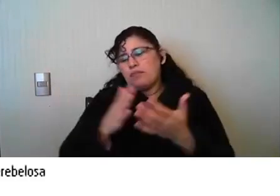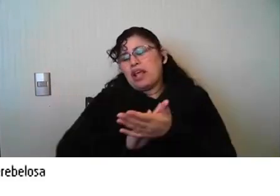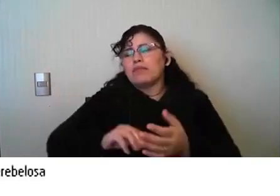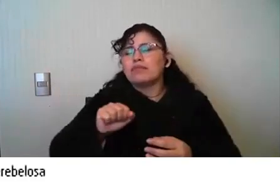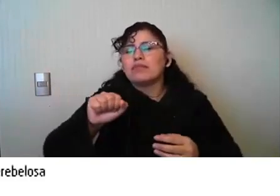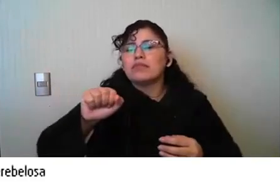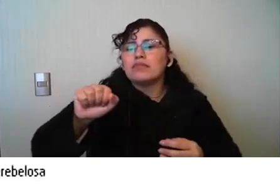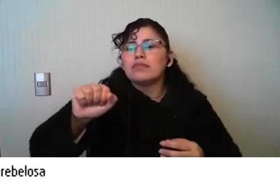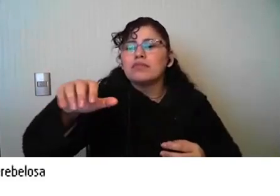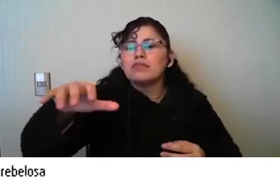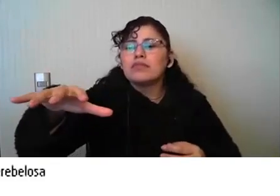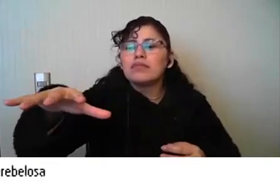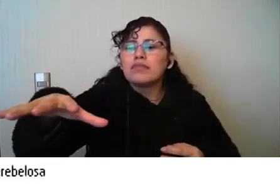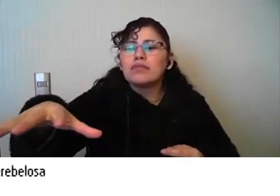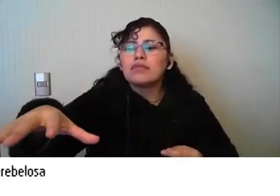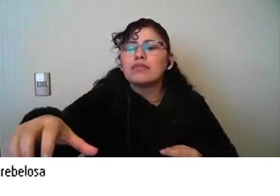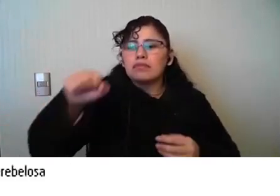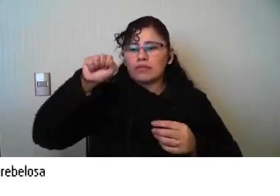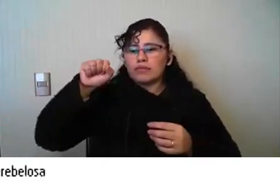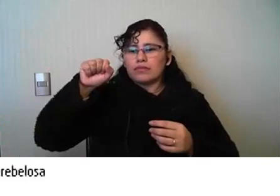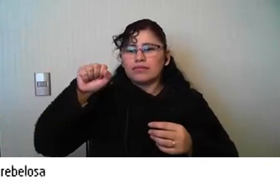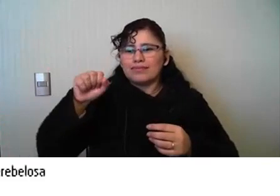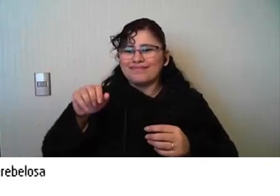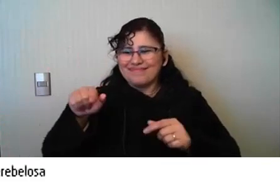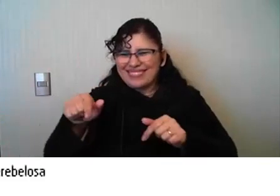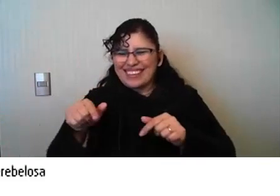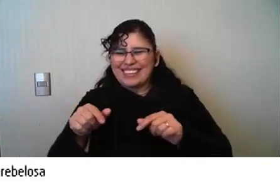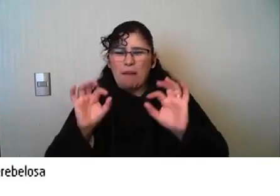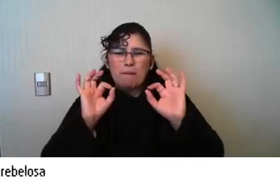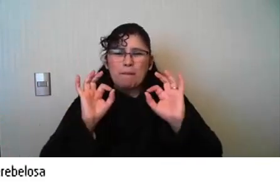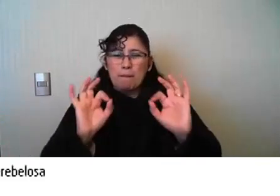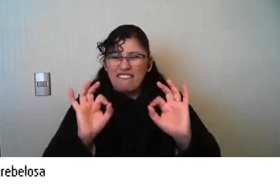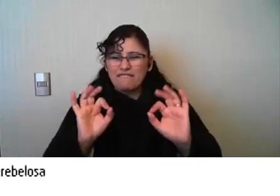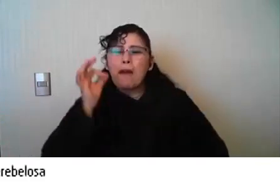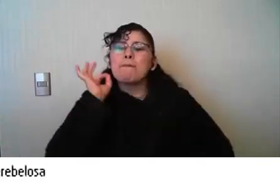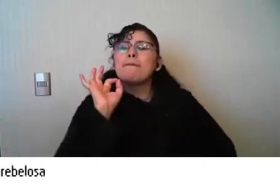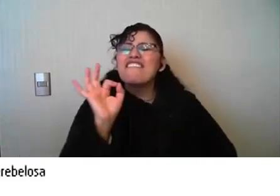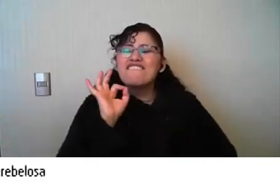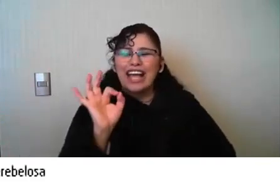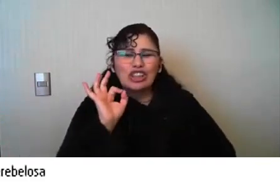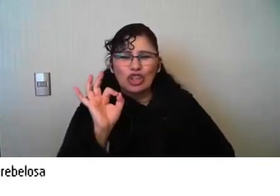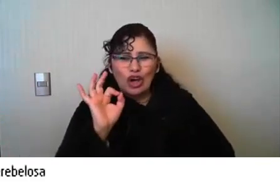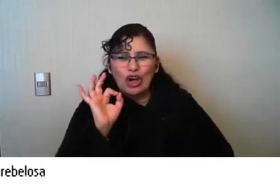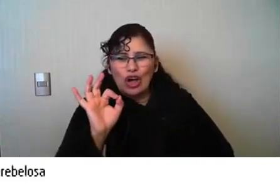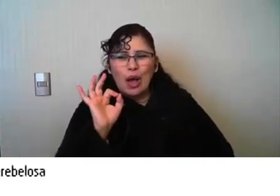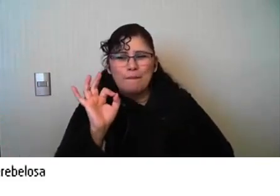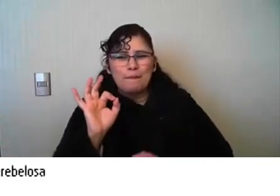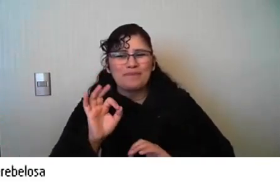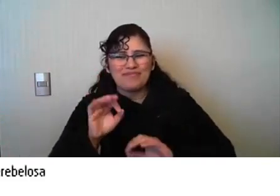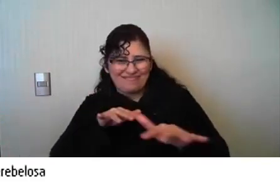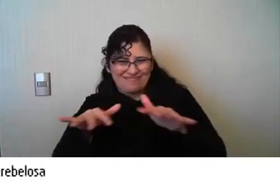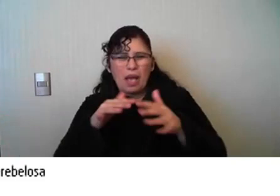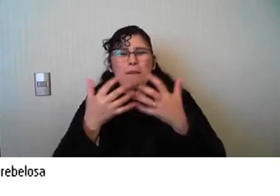tanto el movimiento se logra realizar en forma perfecta debido a esta coordinación a través del cerebelo. Pero el cerebelo